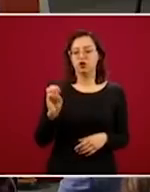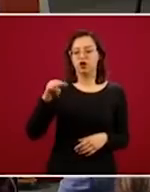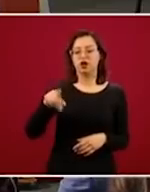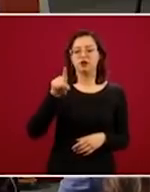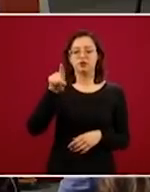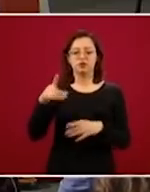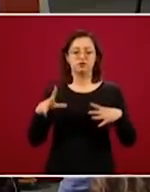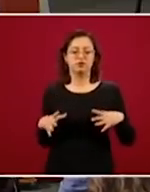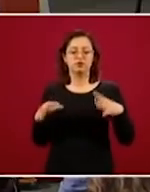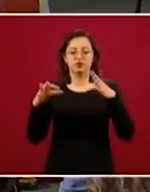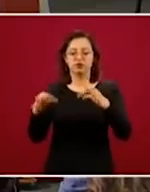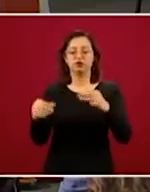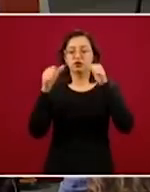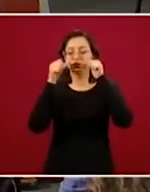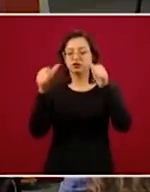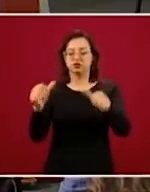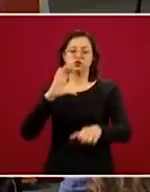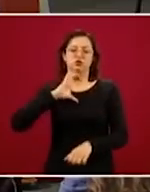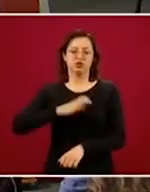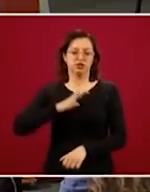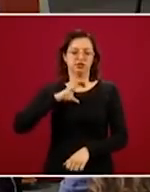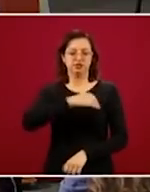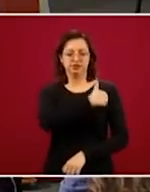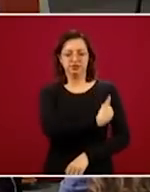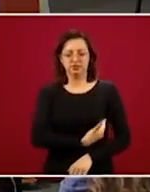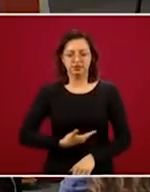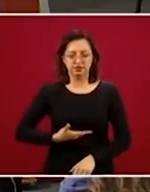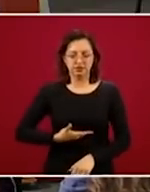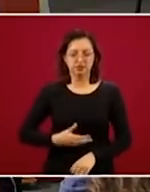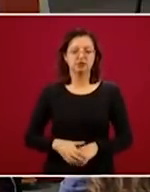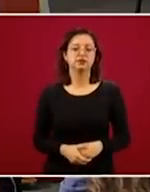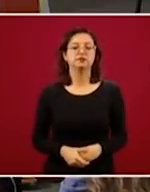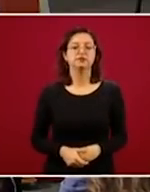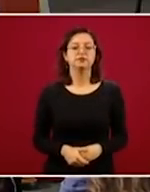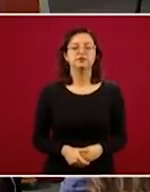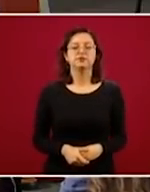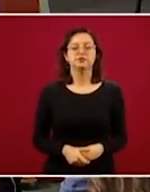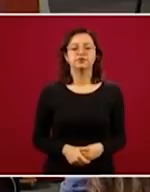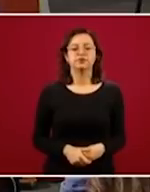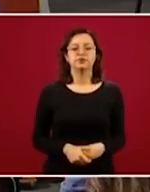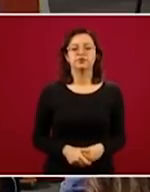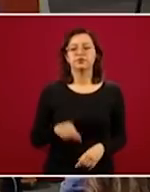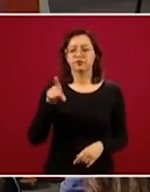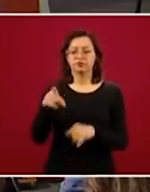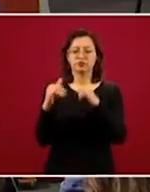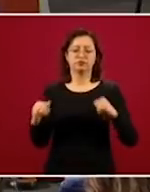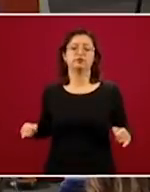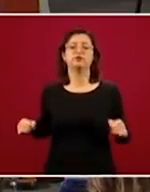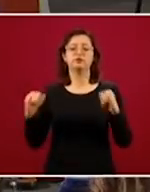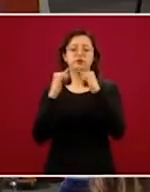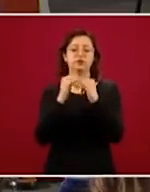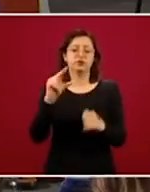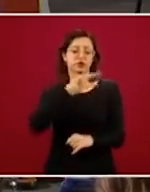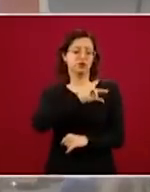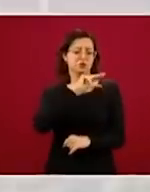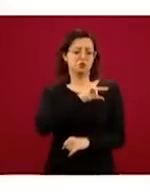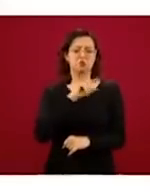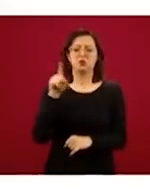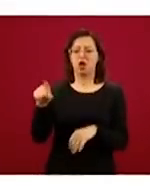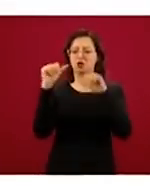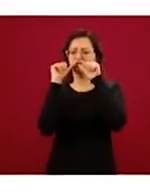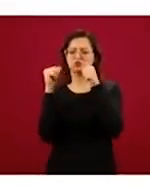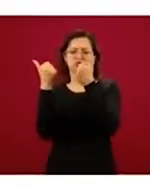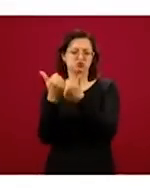vamos a explicarlo de manera breve esta es una institución privada sin fines de lucro